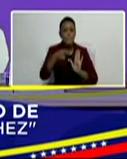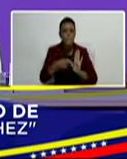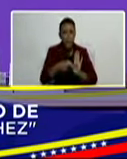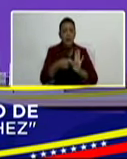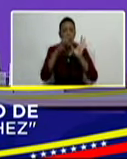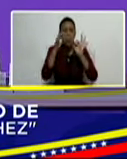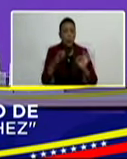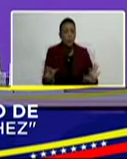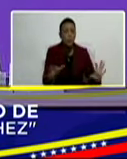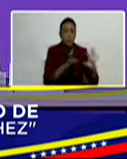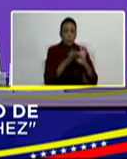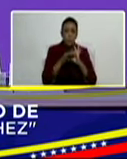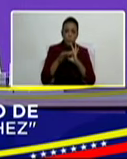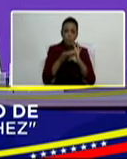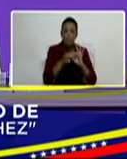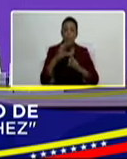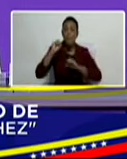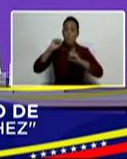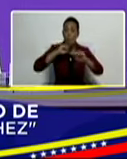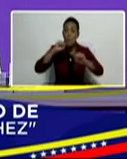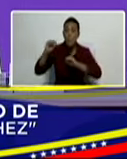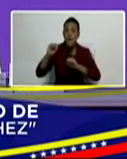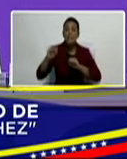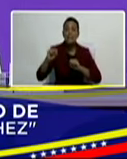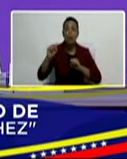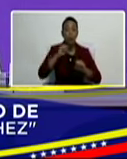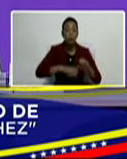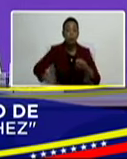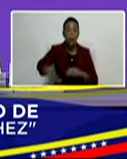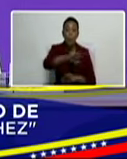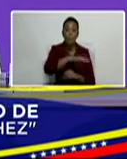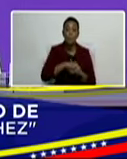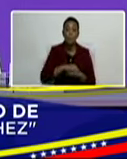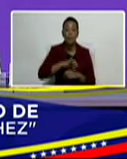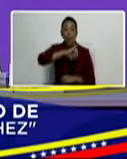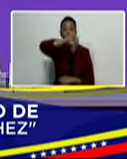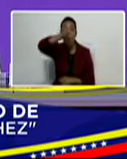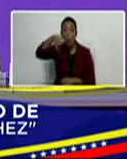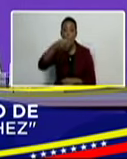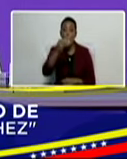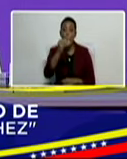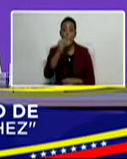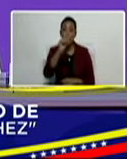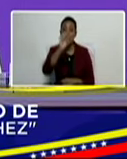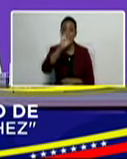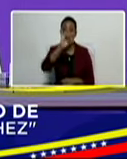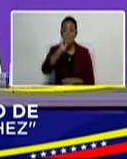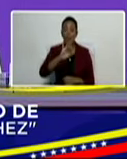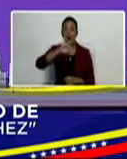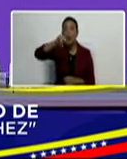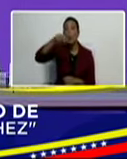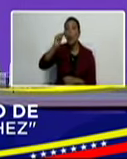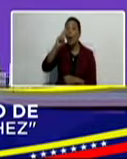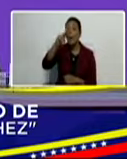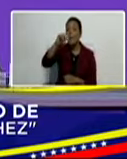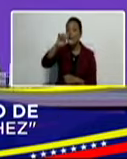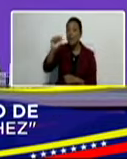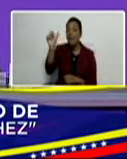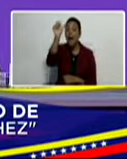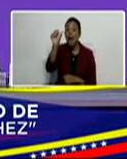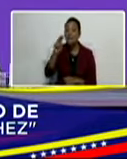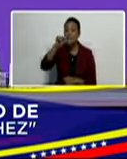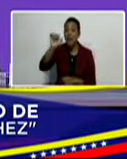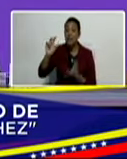de manera unitaria al gran movimiento de movimiento Josefa Joaquina Sánchez. Todos los movimientos